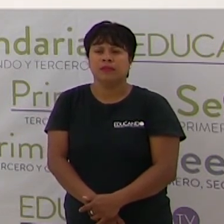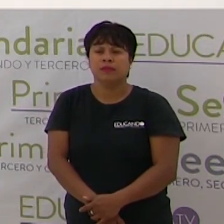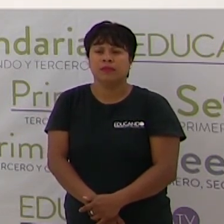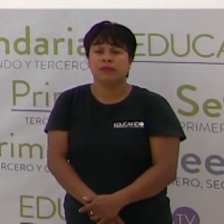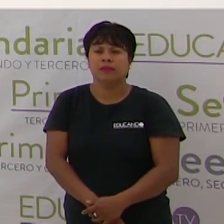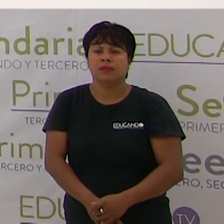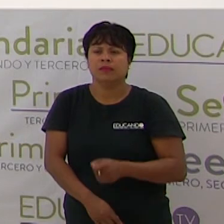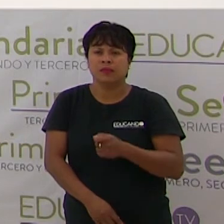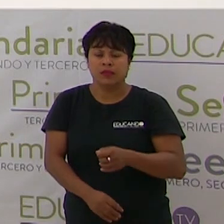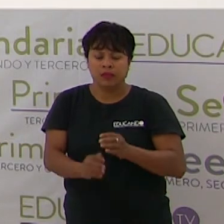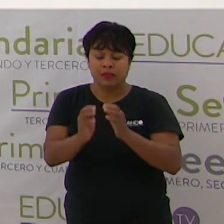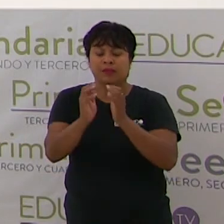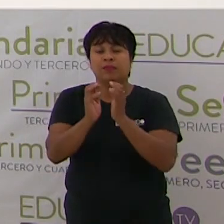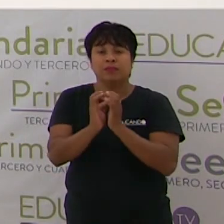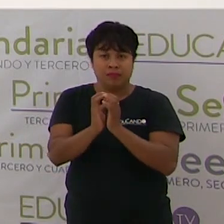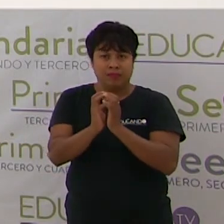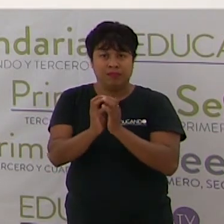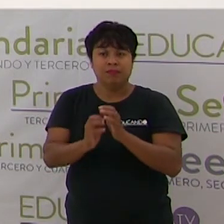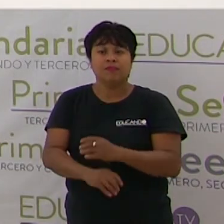aquí la voy a dibujar,